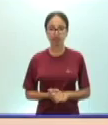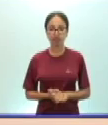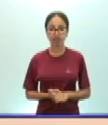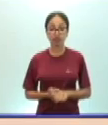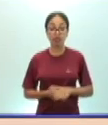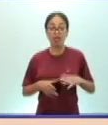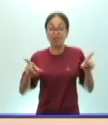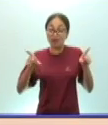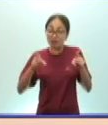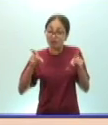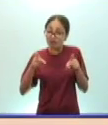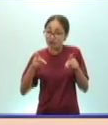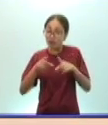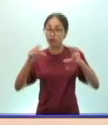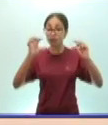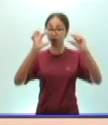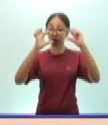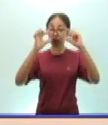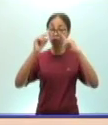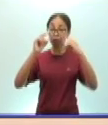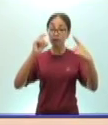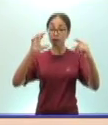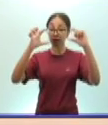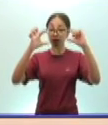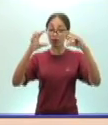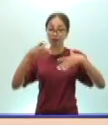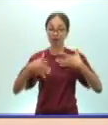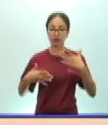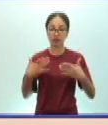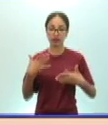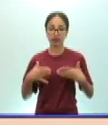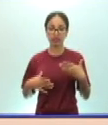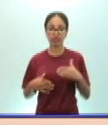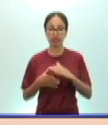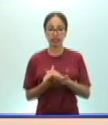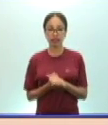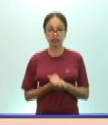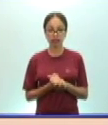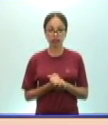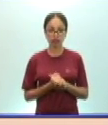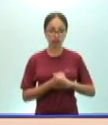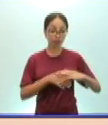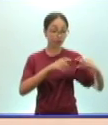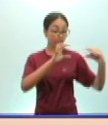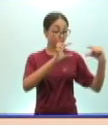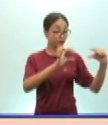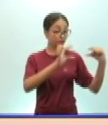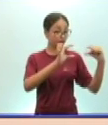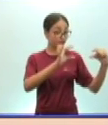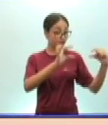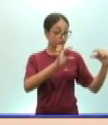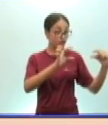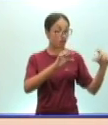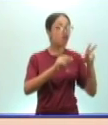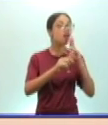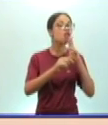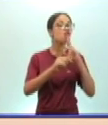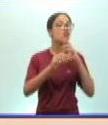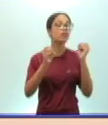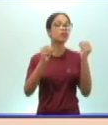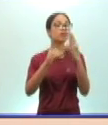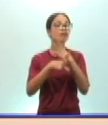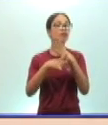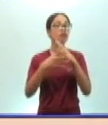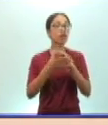Resumiendo entonces lo observado en la actividad experimental, partimos de una mezcla de agua y poliespuma. ¿Qué